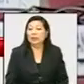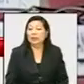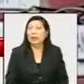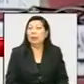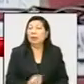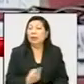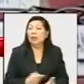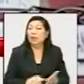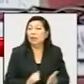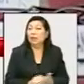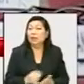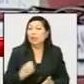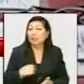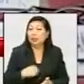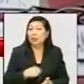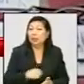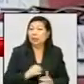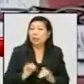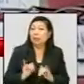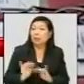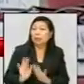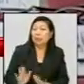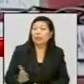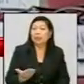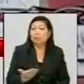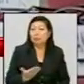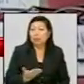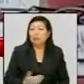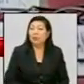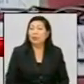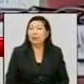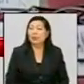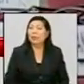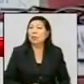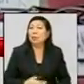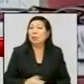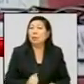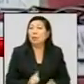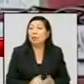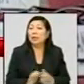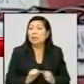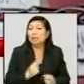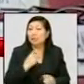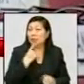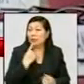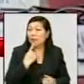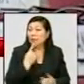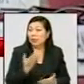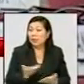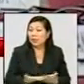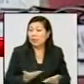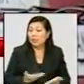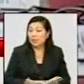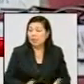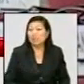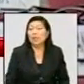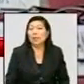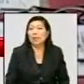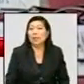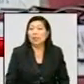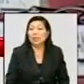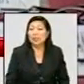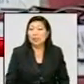la finalidad de que nosotros dejemos de reclamar el producto que sí está indicado, el